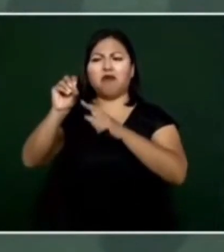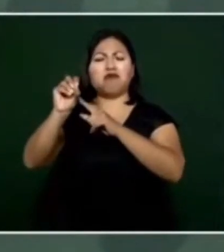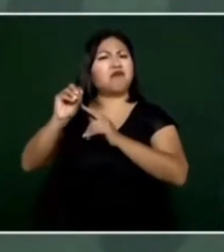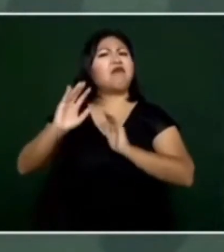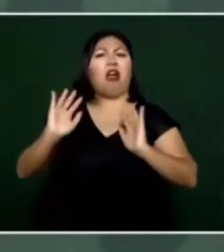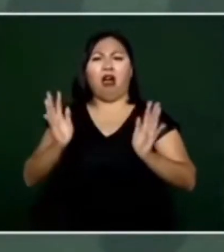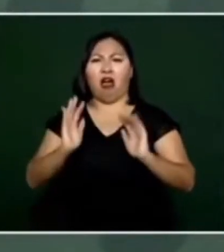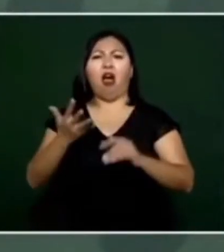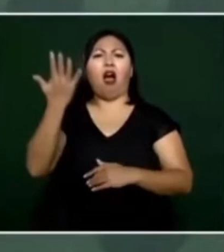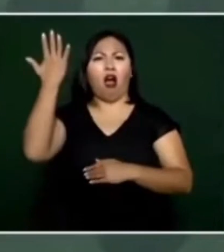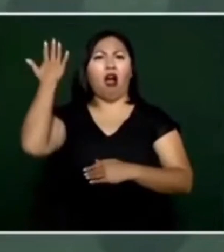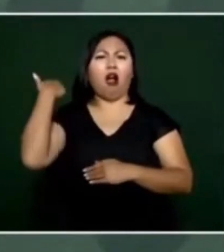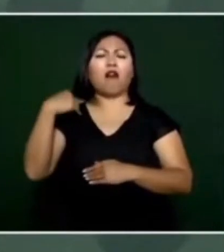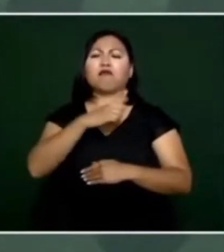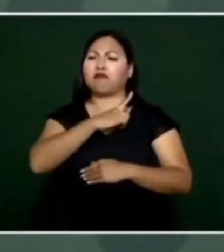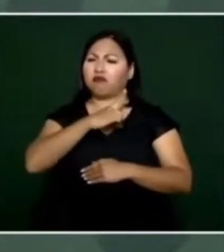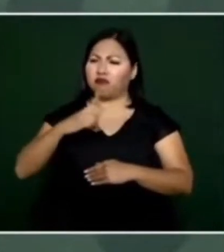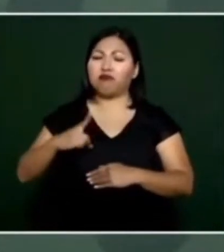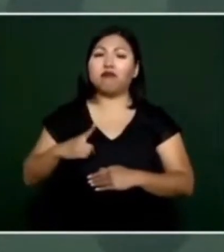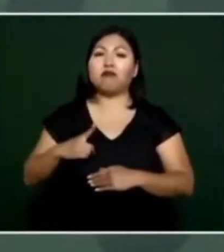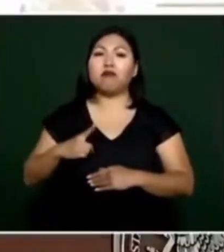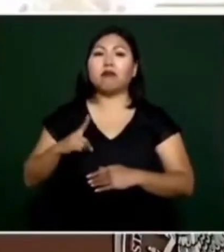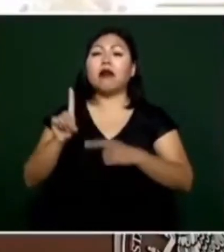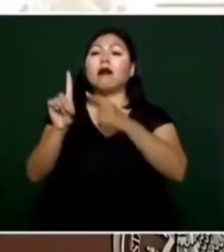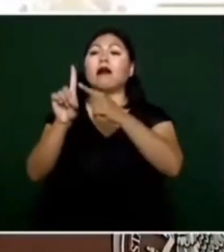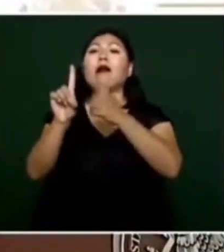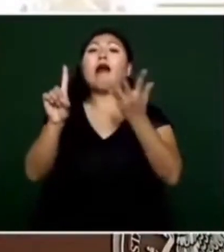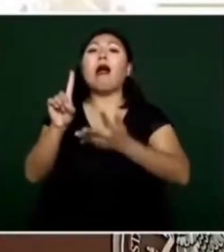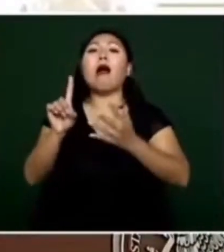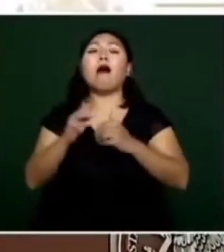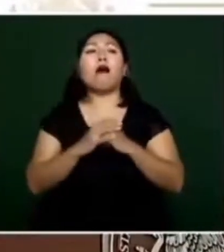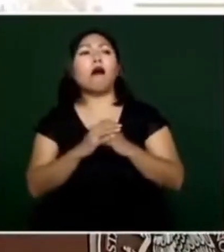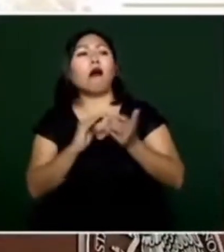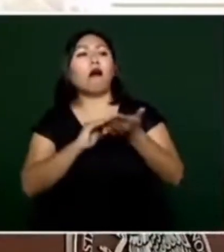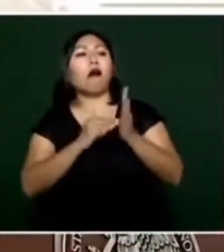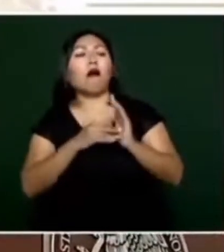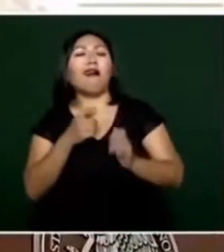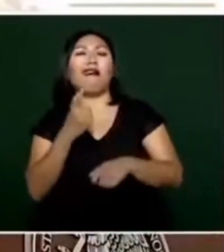con estas tácticas dilatorias, como dices, no hay término.